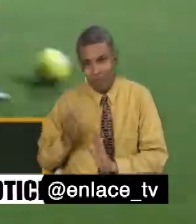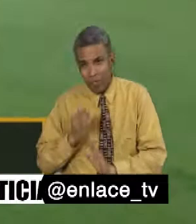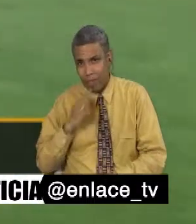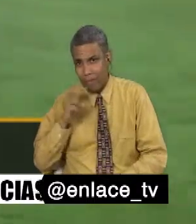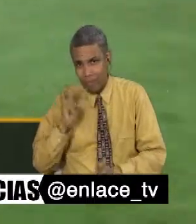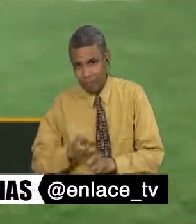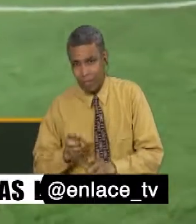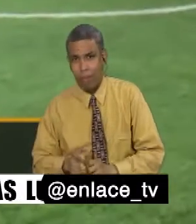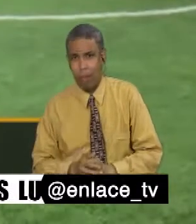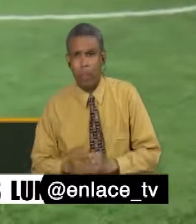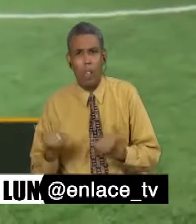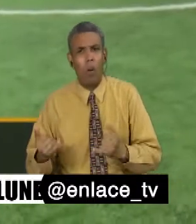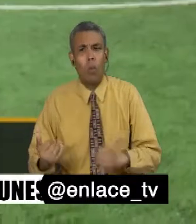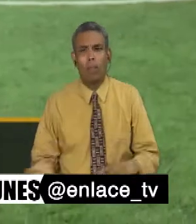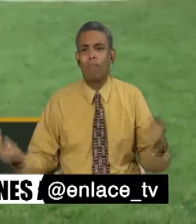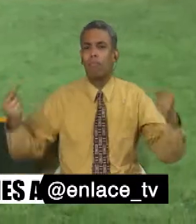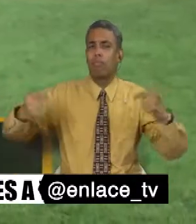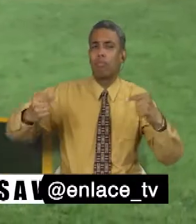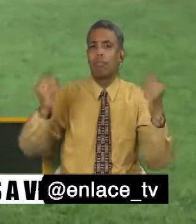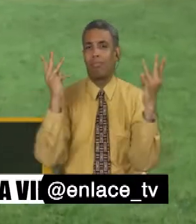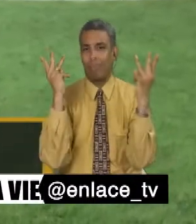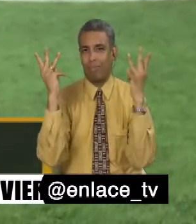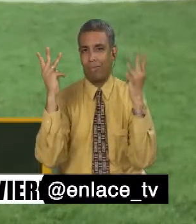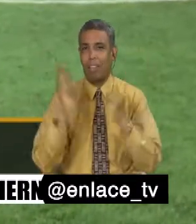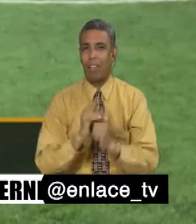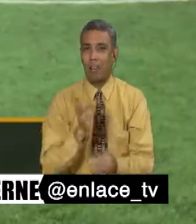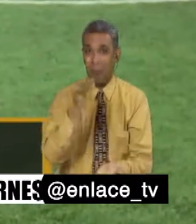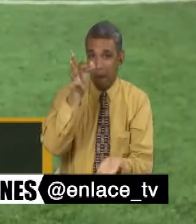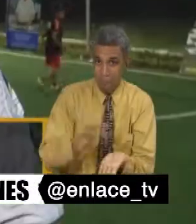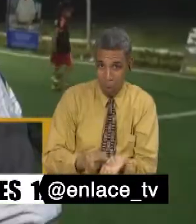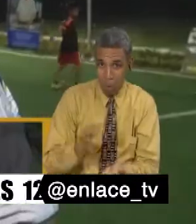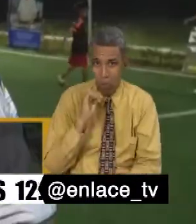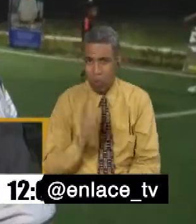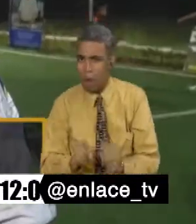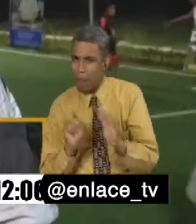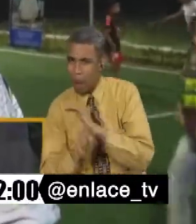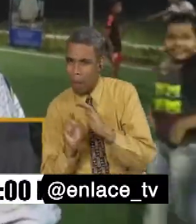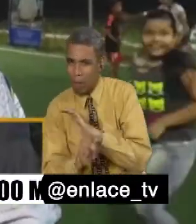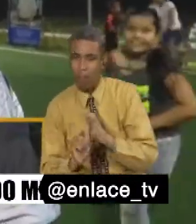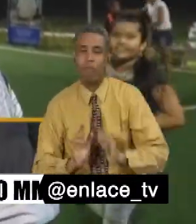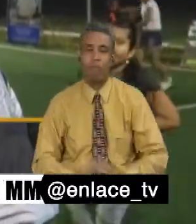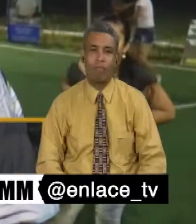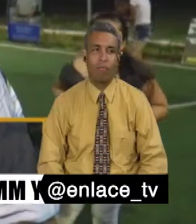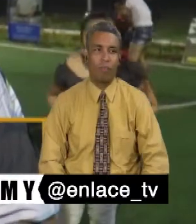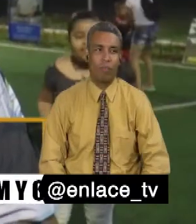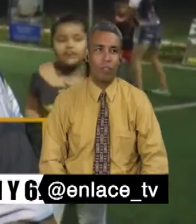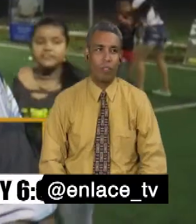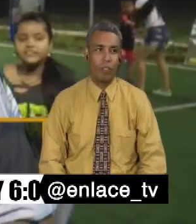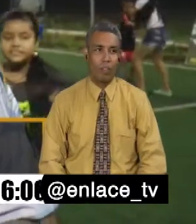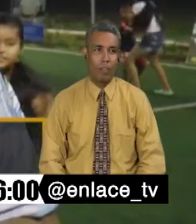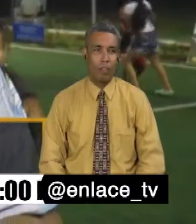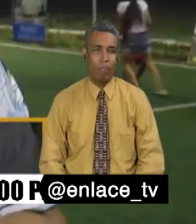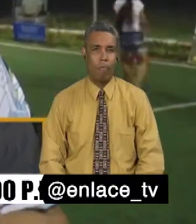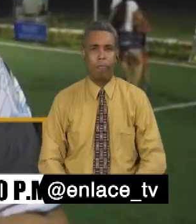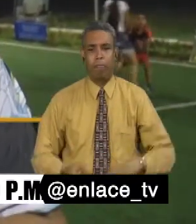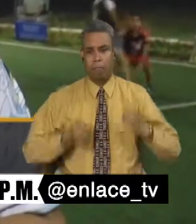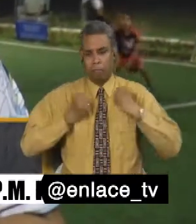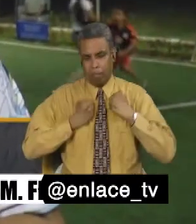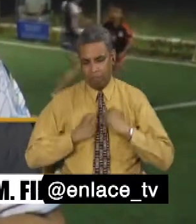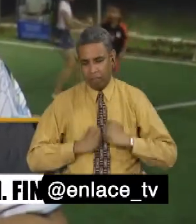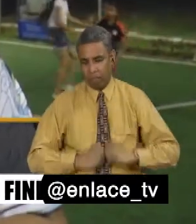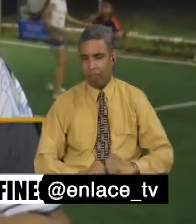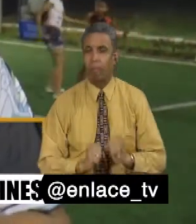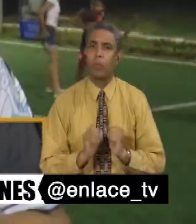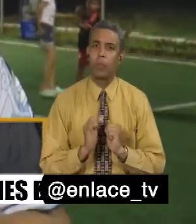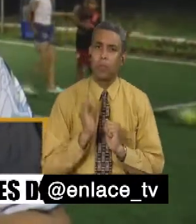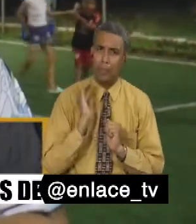Bayona terminó en un empate 3-3 yéndose a los penaltis. No, contento, después de un sacrificio de todo el equipo, de que siguen